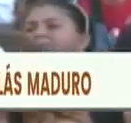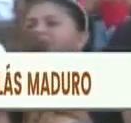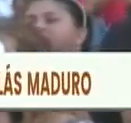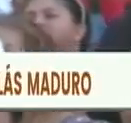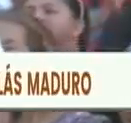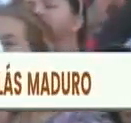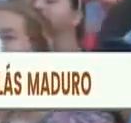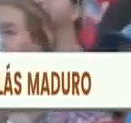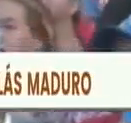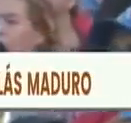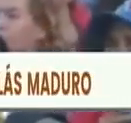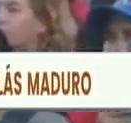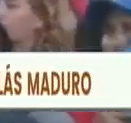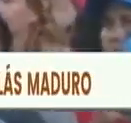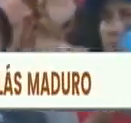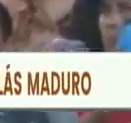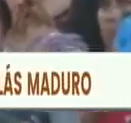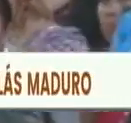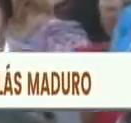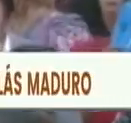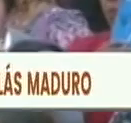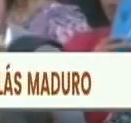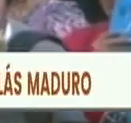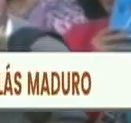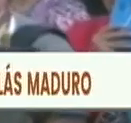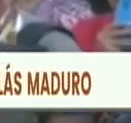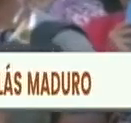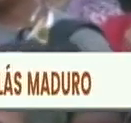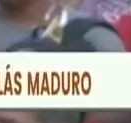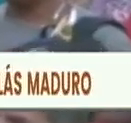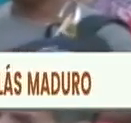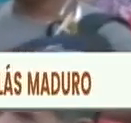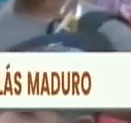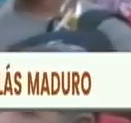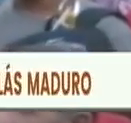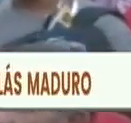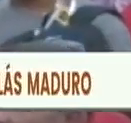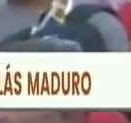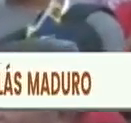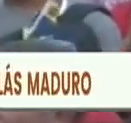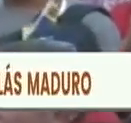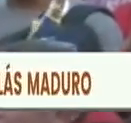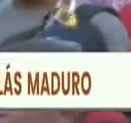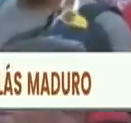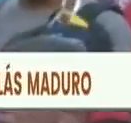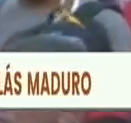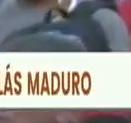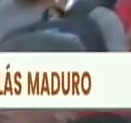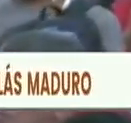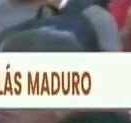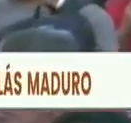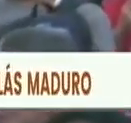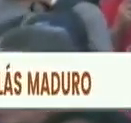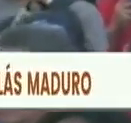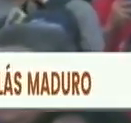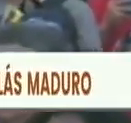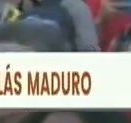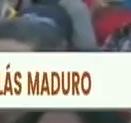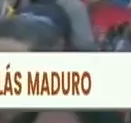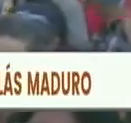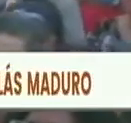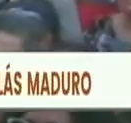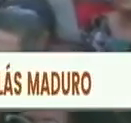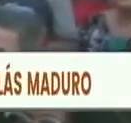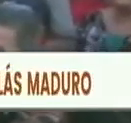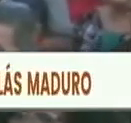voluntad de ningún imperio. Ustedes escucharon hace poco a Donald Trump, ¿verdad?, decir que ellos estaban aquí